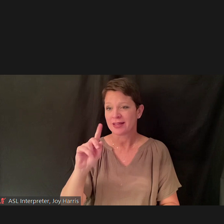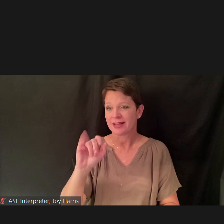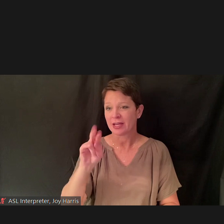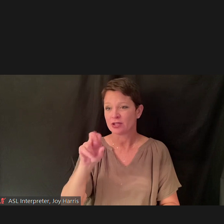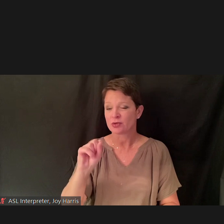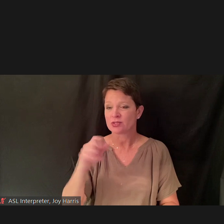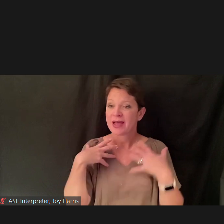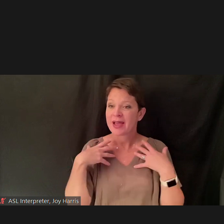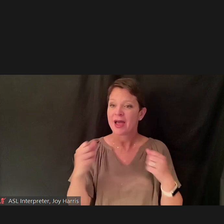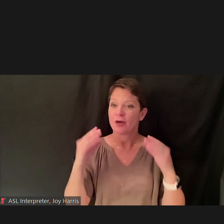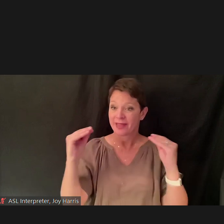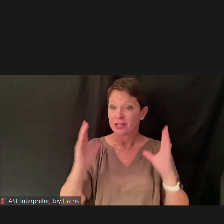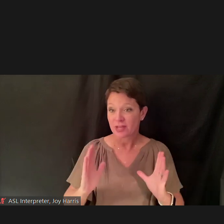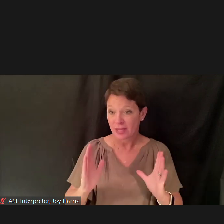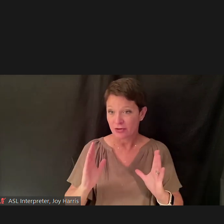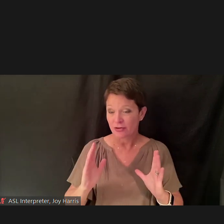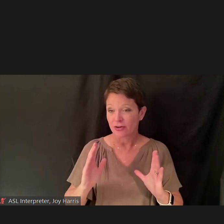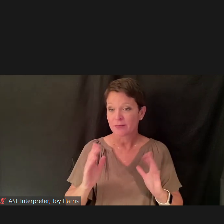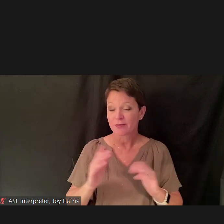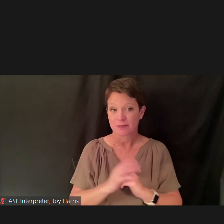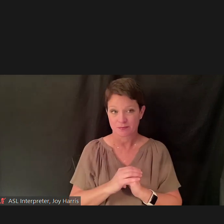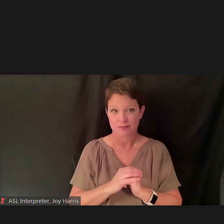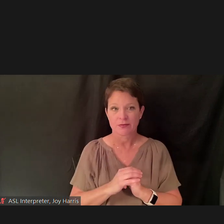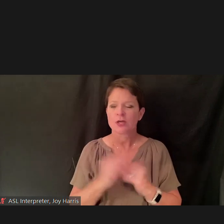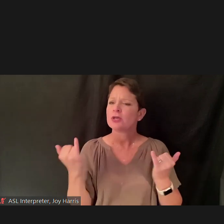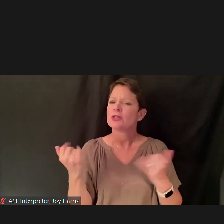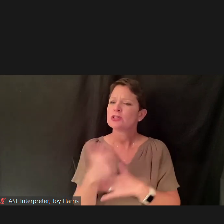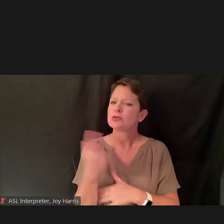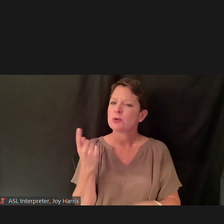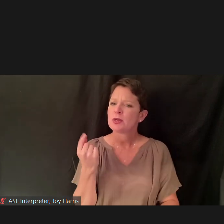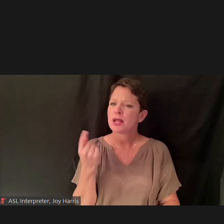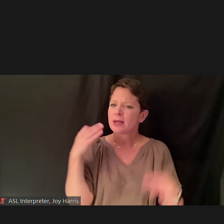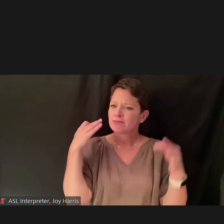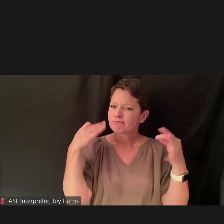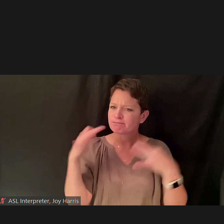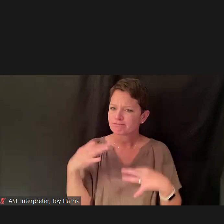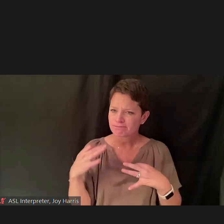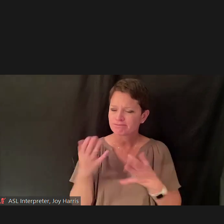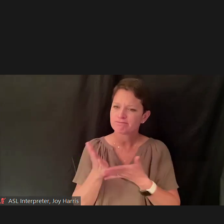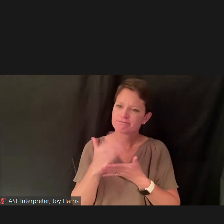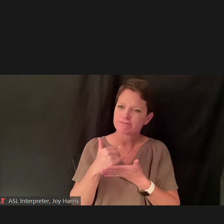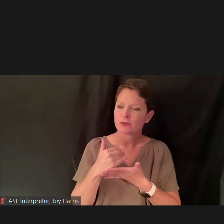Mi nombre es Shani Andrews, educadora.